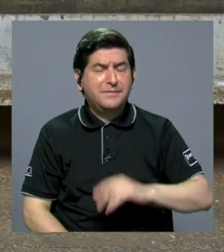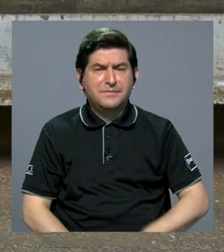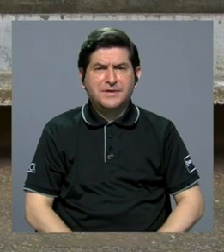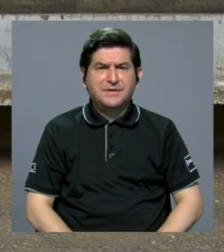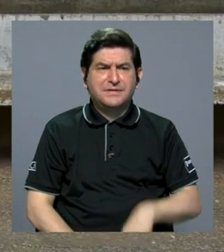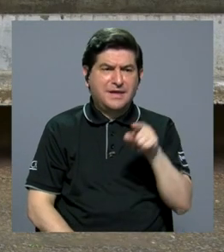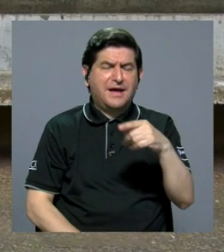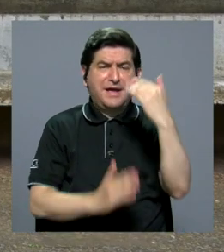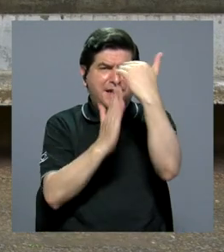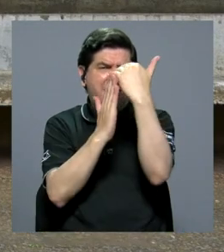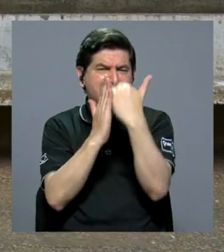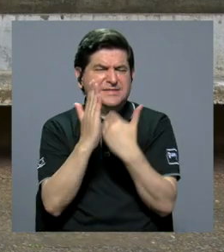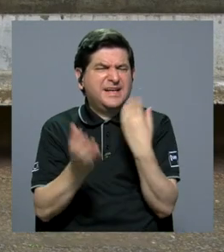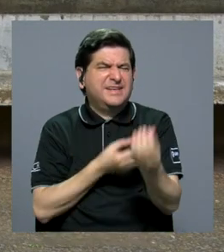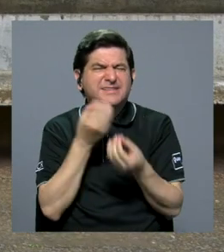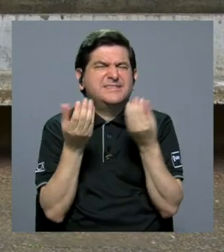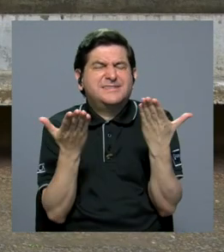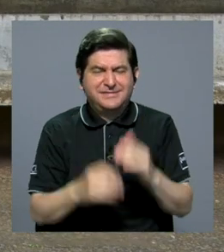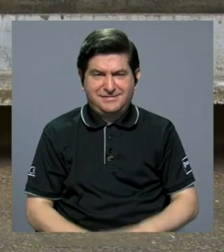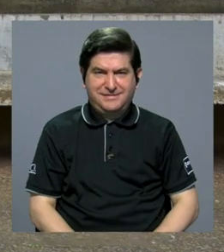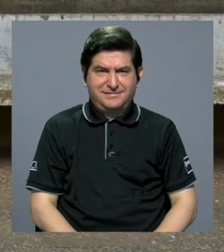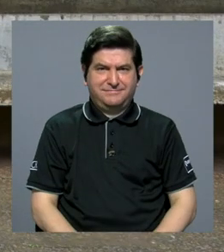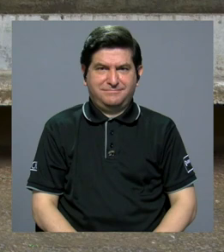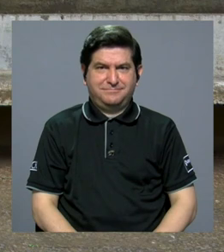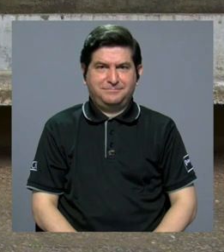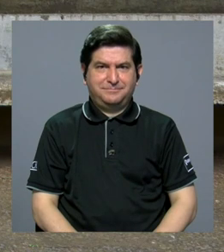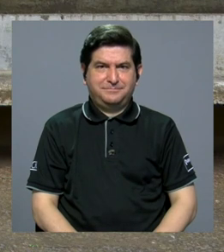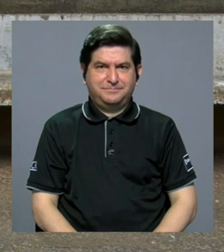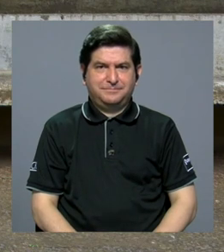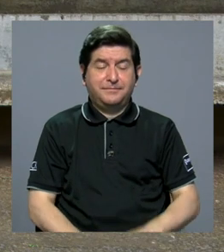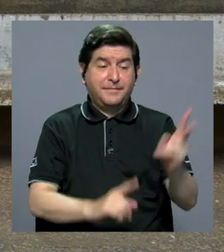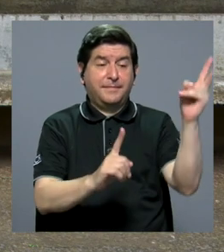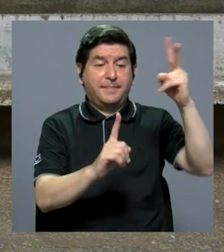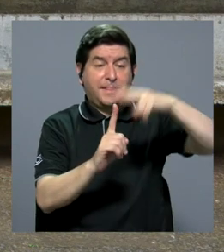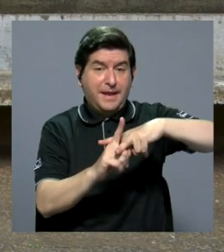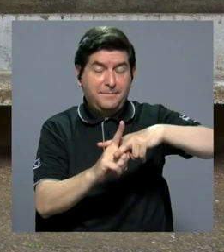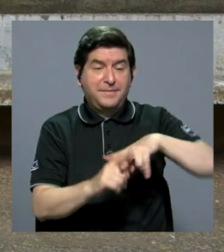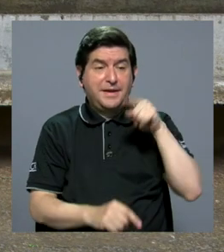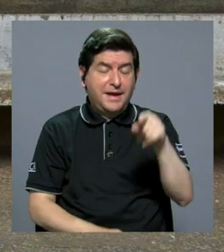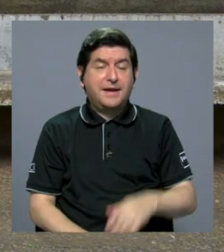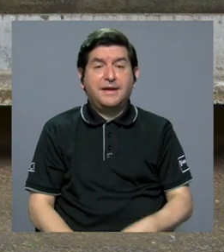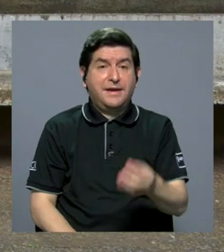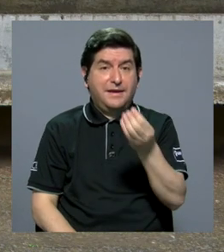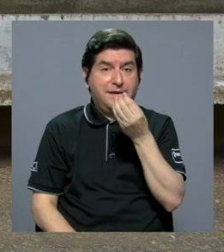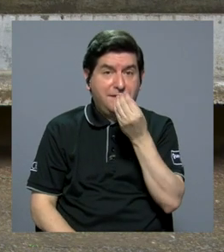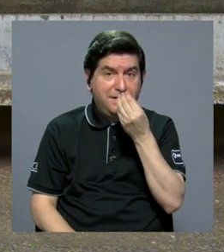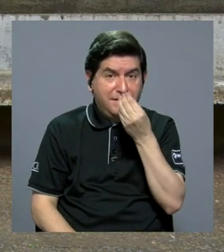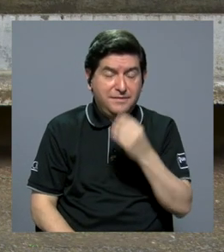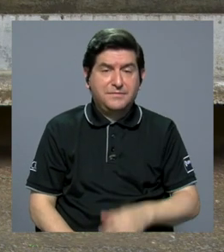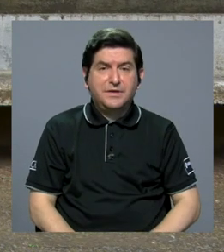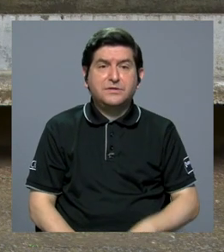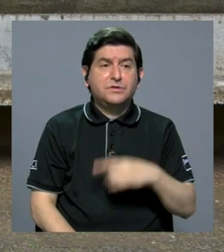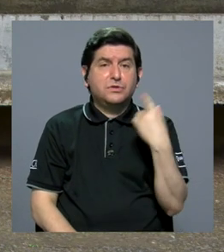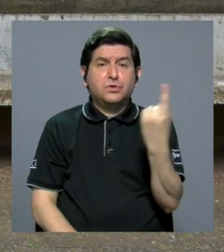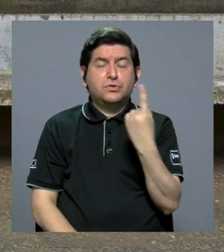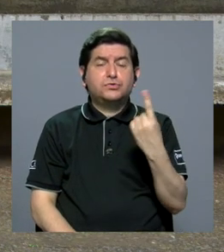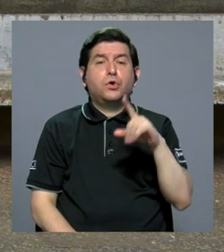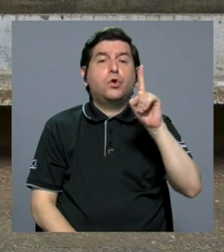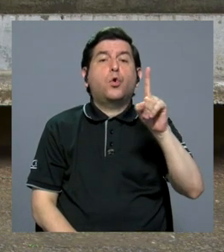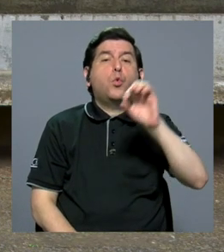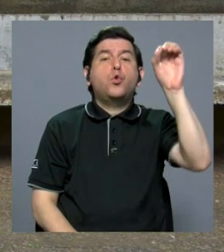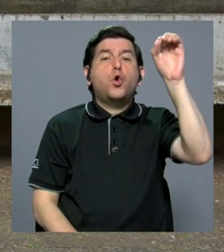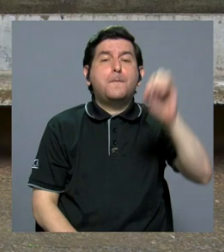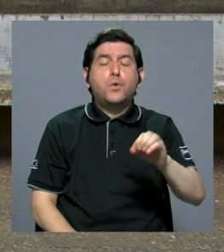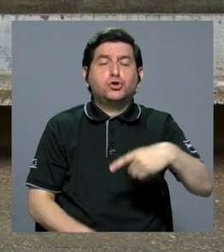Realmente esta lista lo que se hace es para aplicar sobre esos alimentos solamente